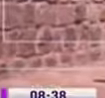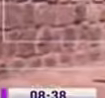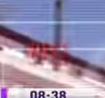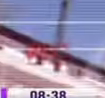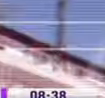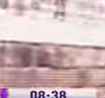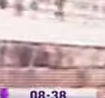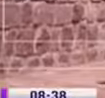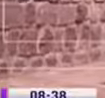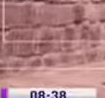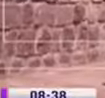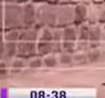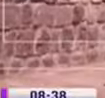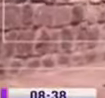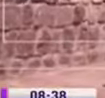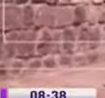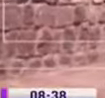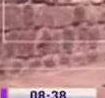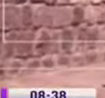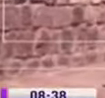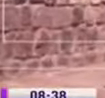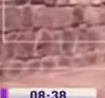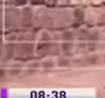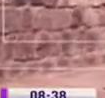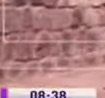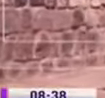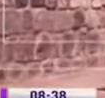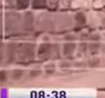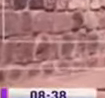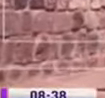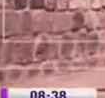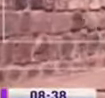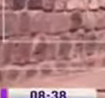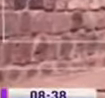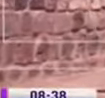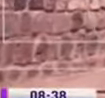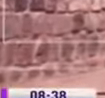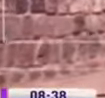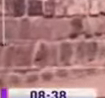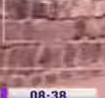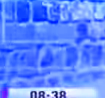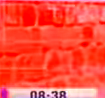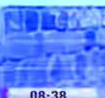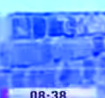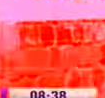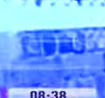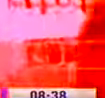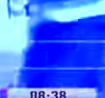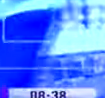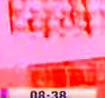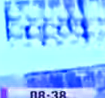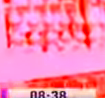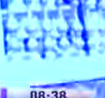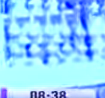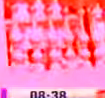mi switcher me copia. Pesquisa mal estacionados en San Golquí. Papeles todo el mundo firme.